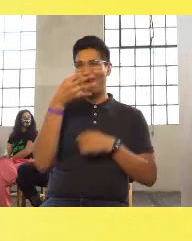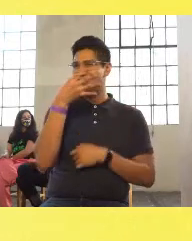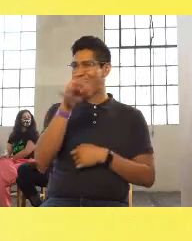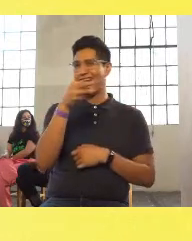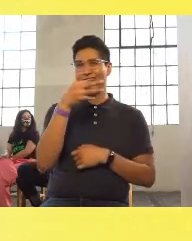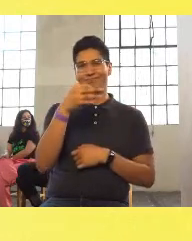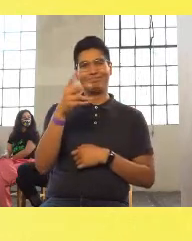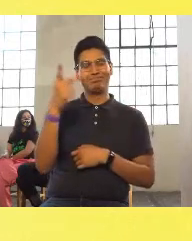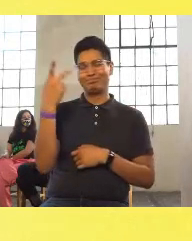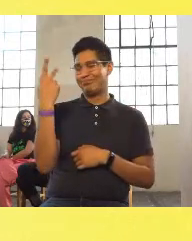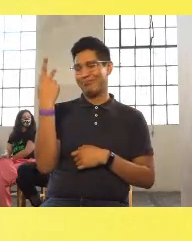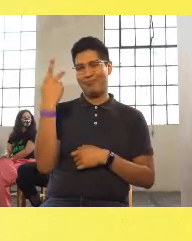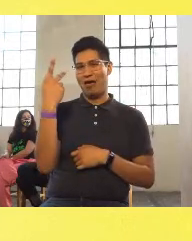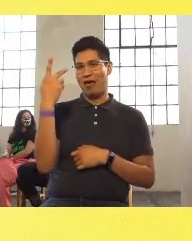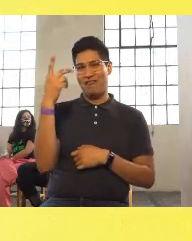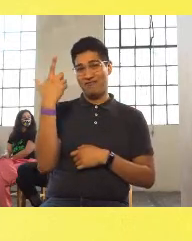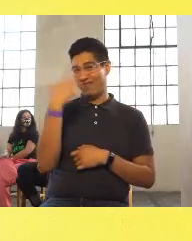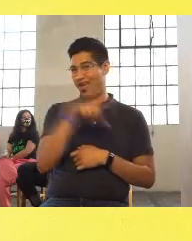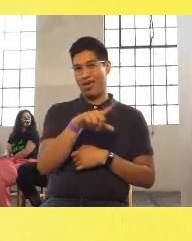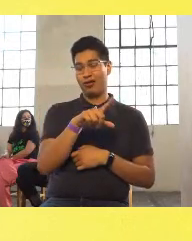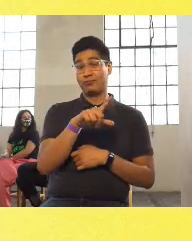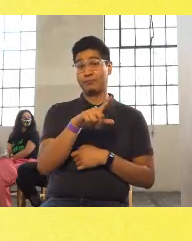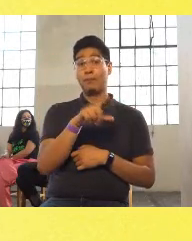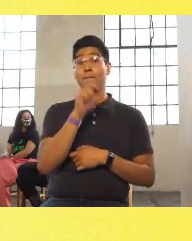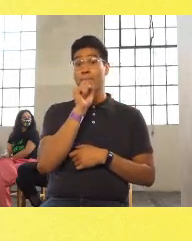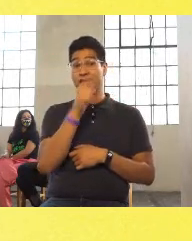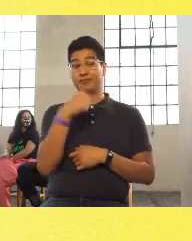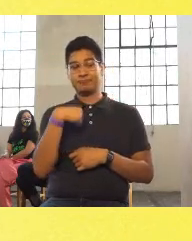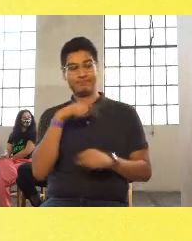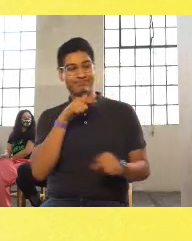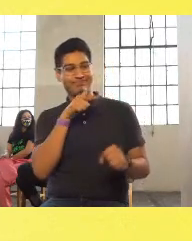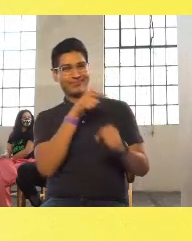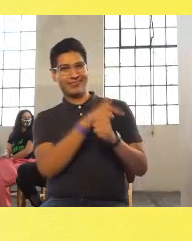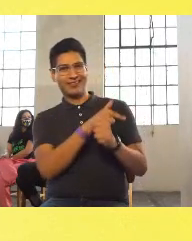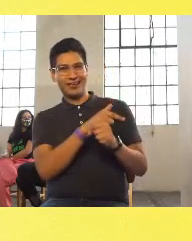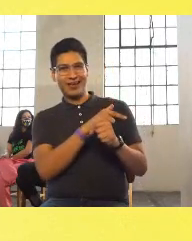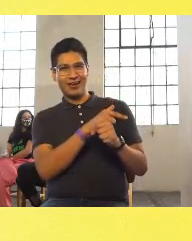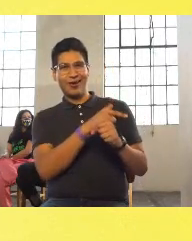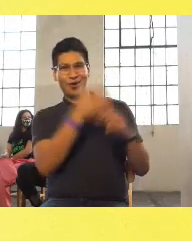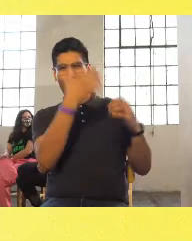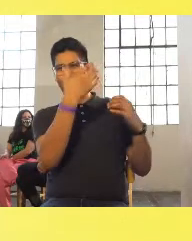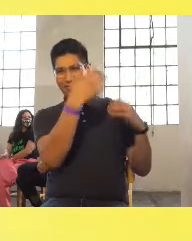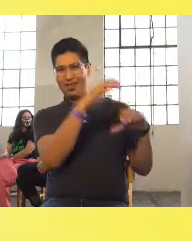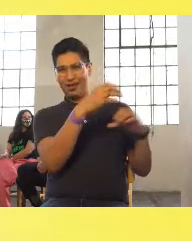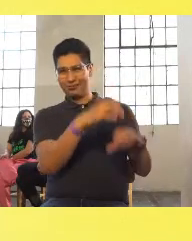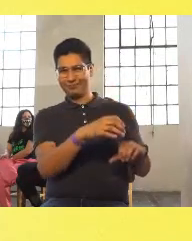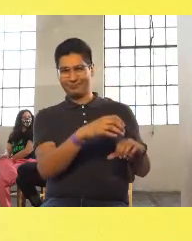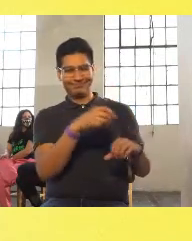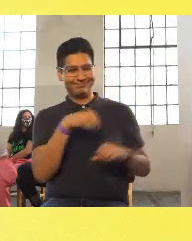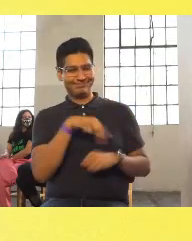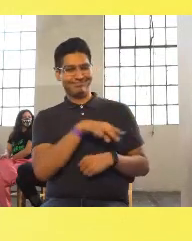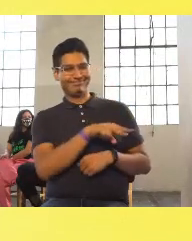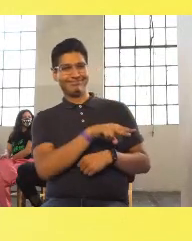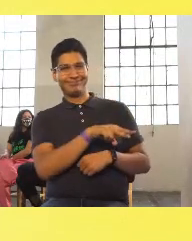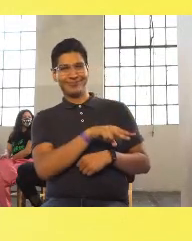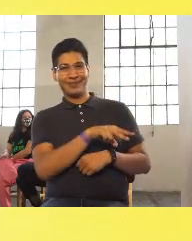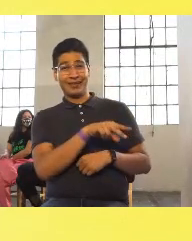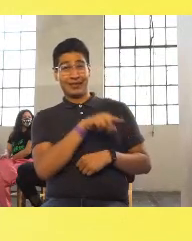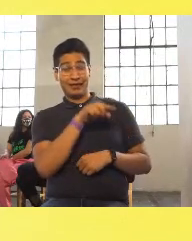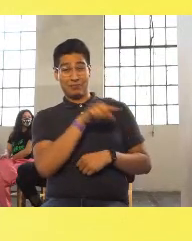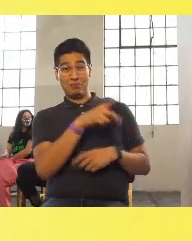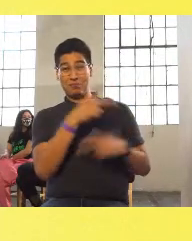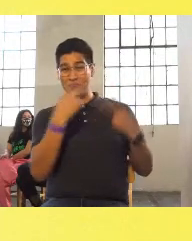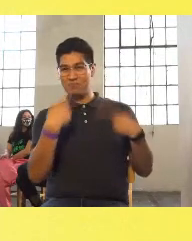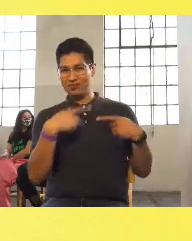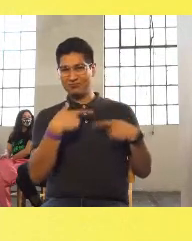derivados. Y me llamó mucho la atención particularmente un mensaje, bueno, de un bot, o eso parecía indicar